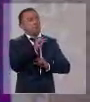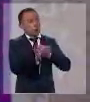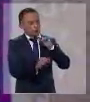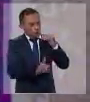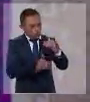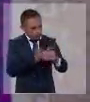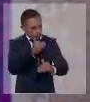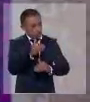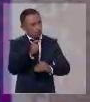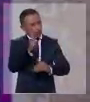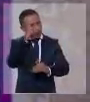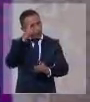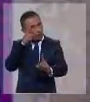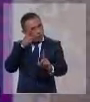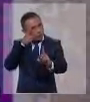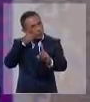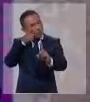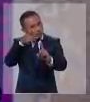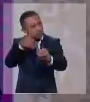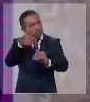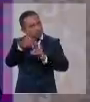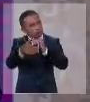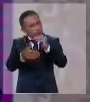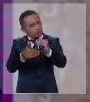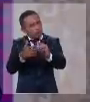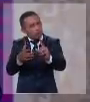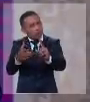Tenemos que ahorrar. Yo